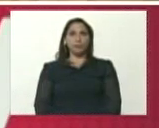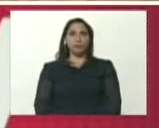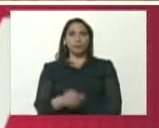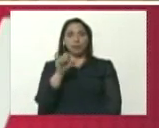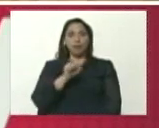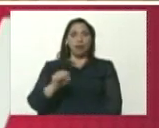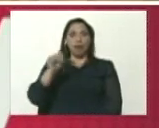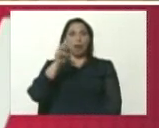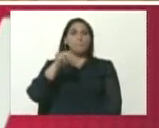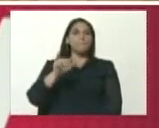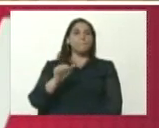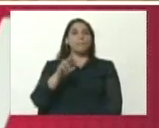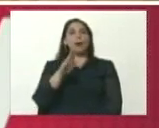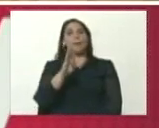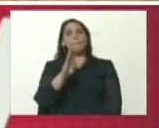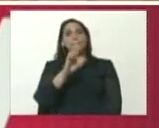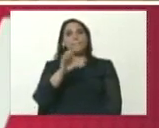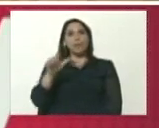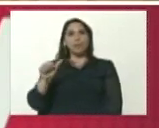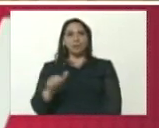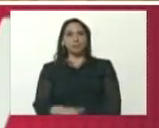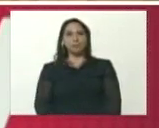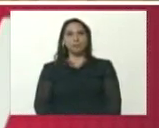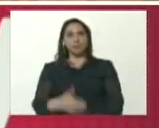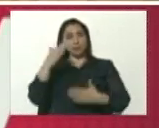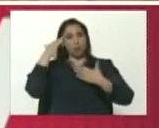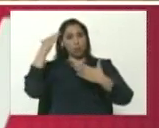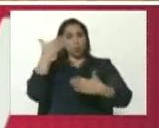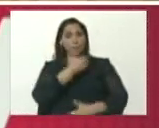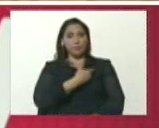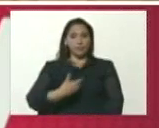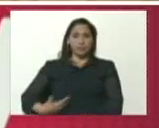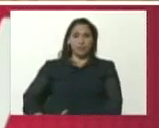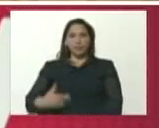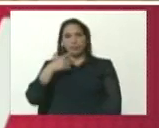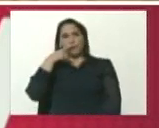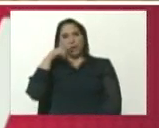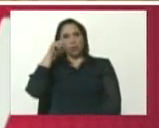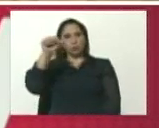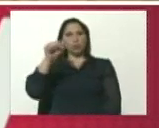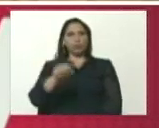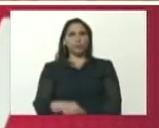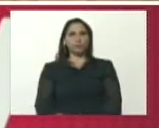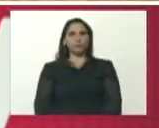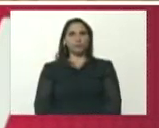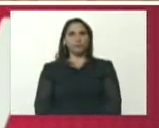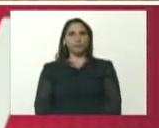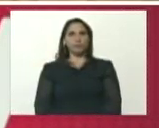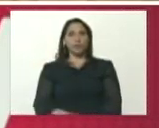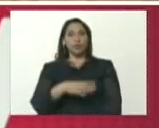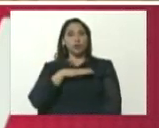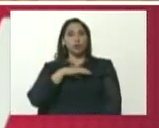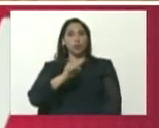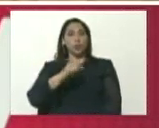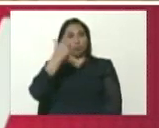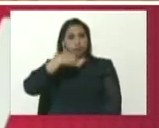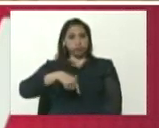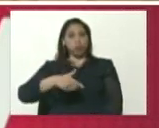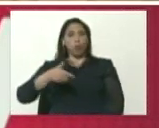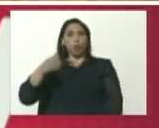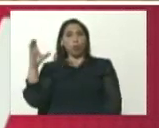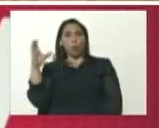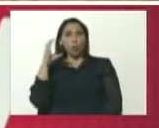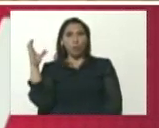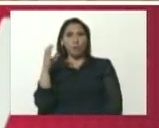Arroba Marbella Guerra. Saludos, presidente Nicolás Maduro. Soy colombiana y lo